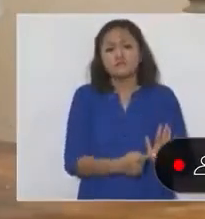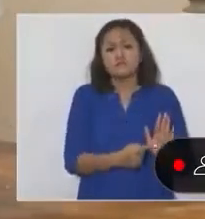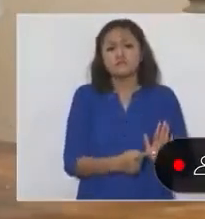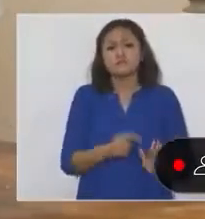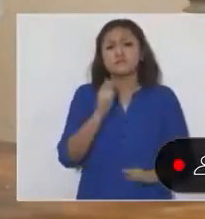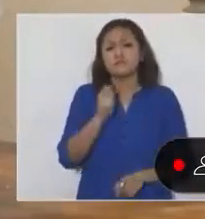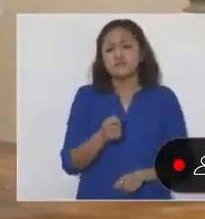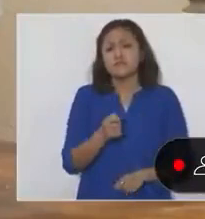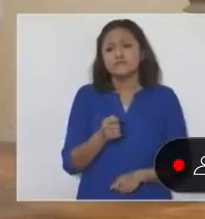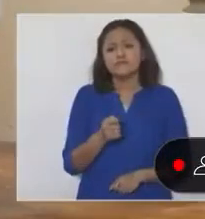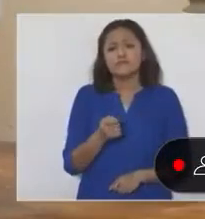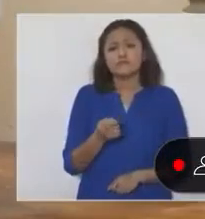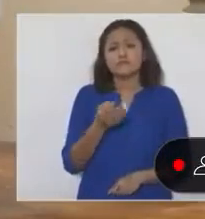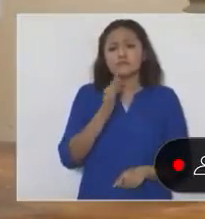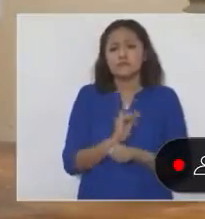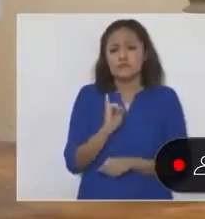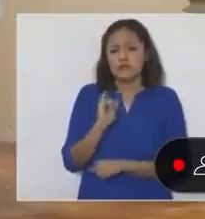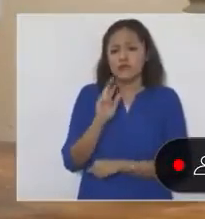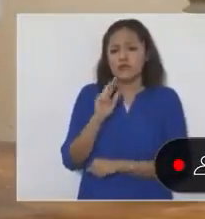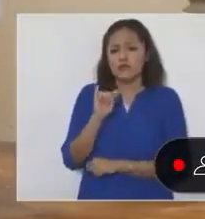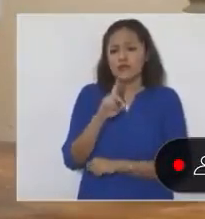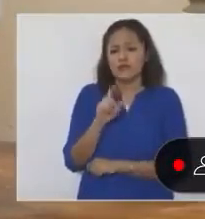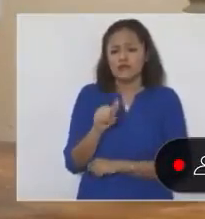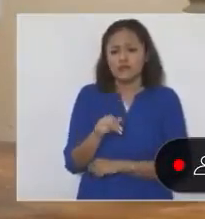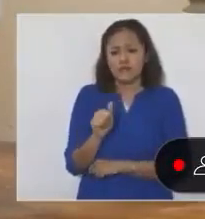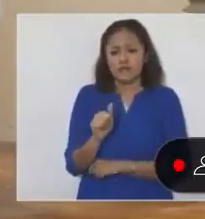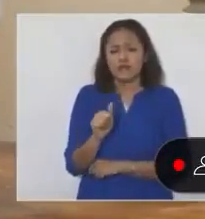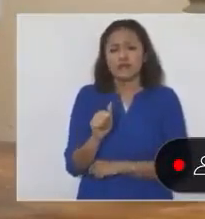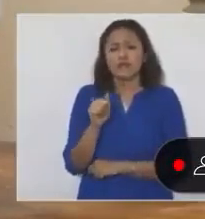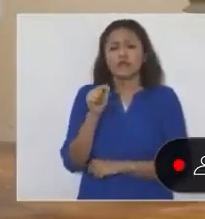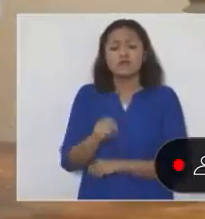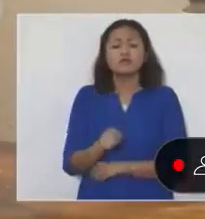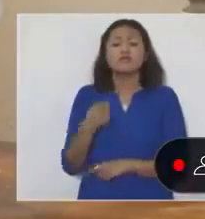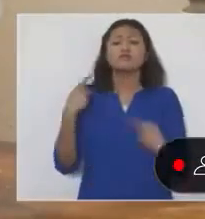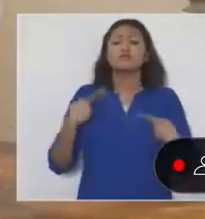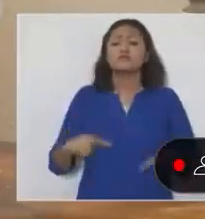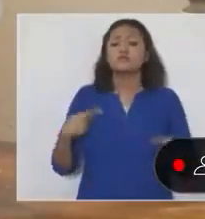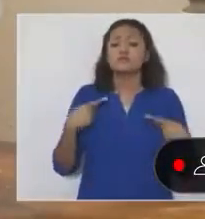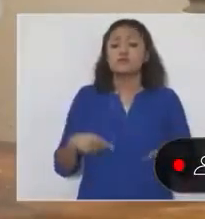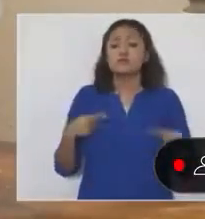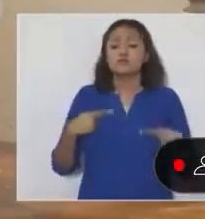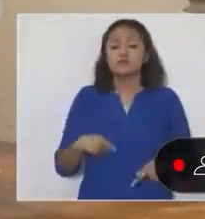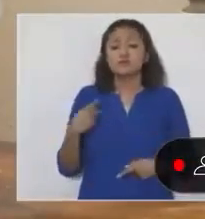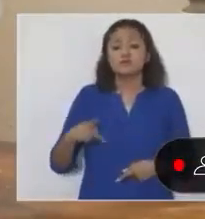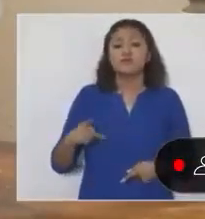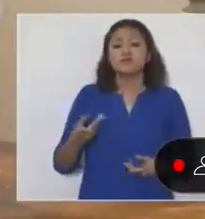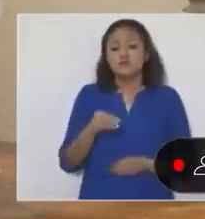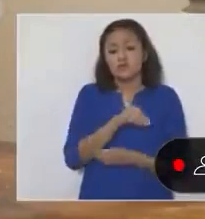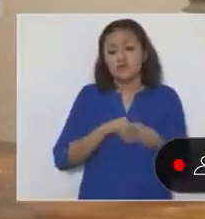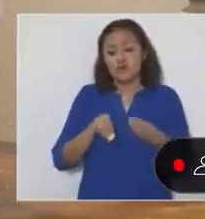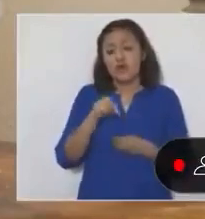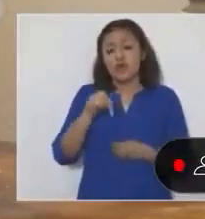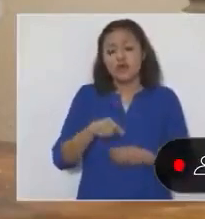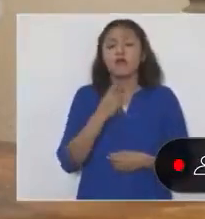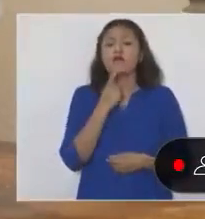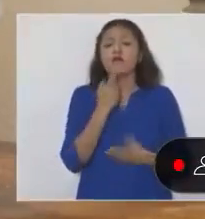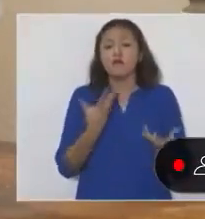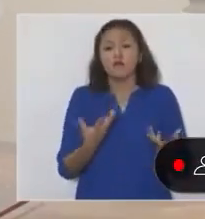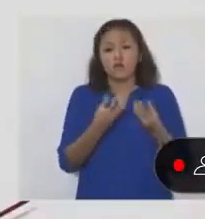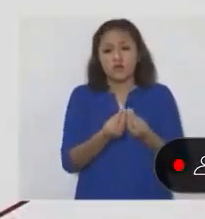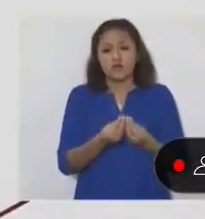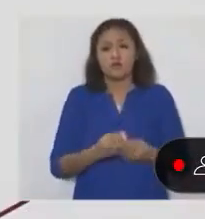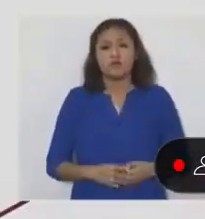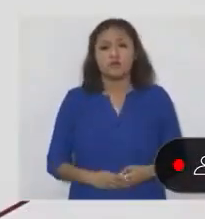este Ariadna Ayala fuera voradora con las personas del movimiento López obradorista